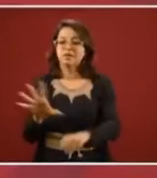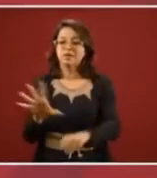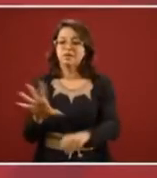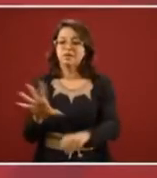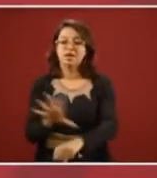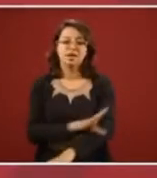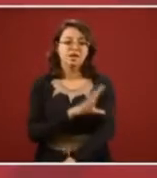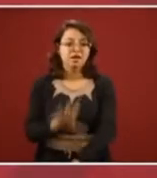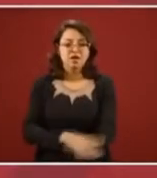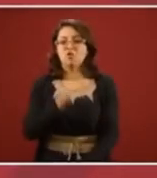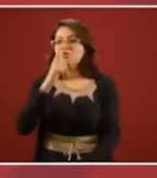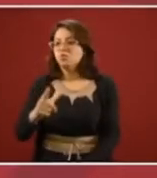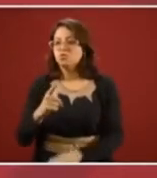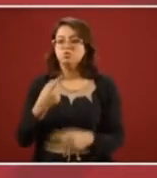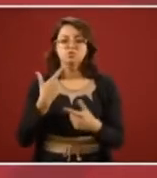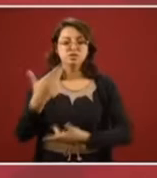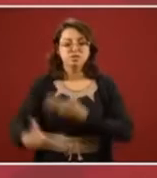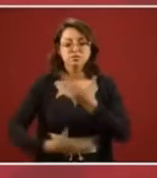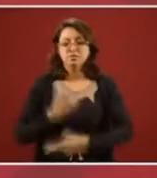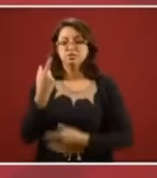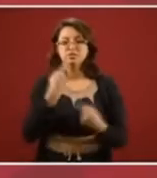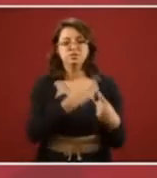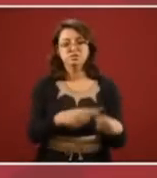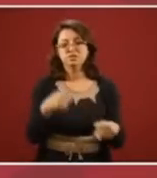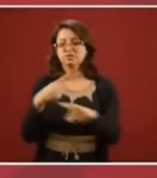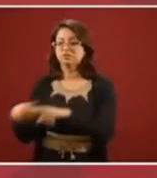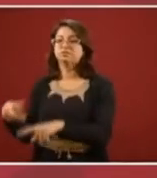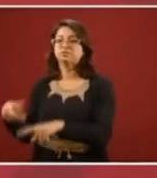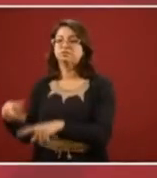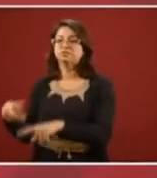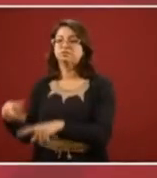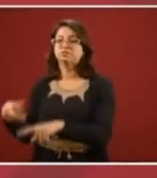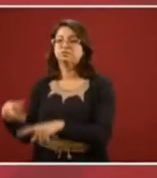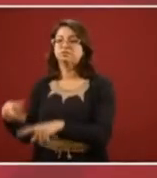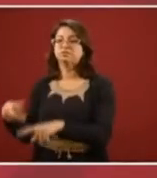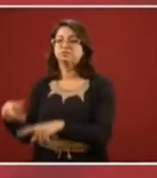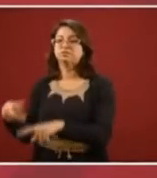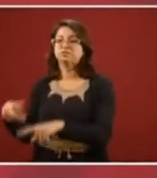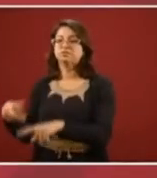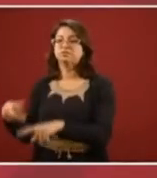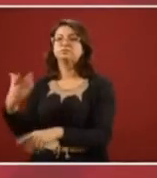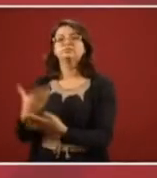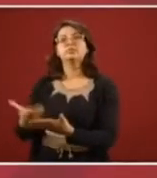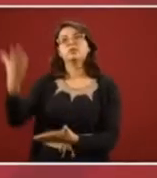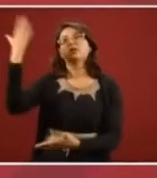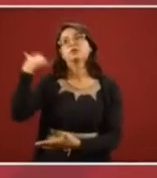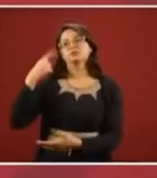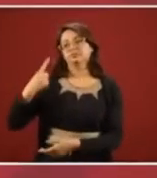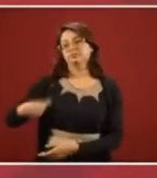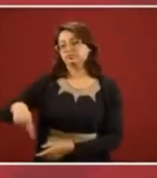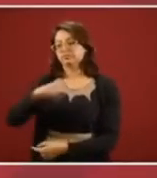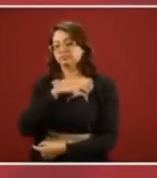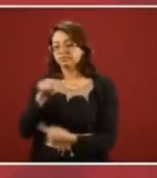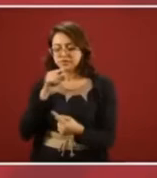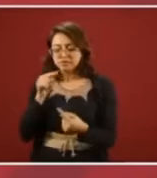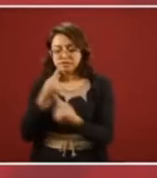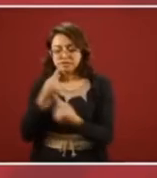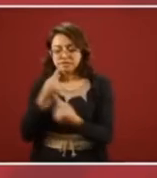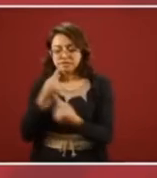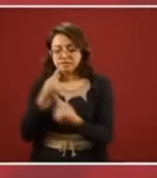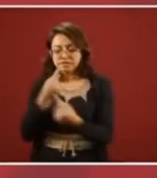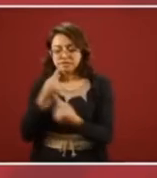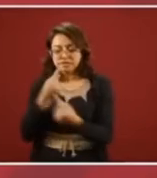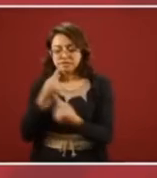66 los niños en when we were sobre aquel entonces